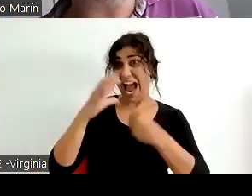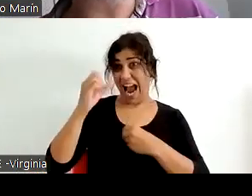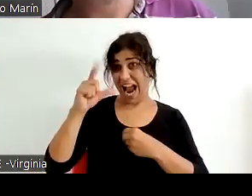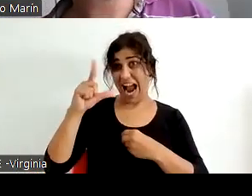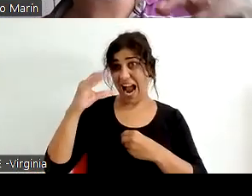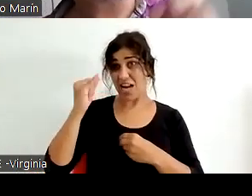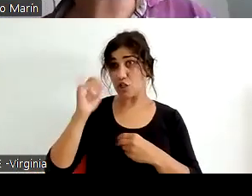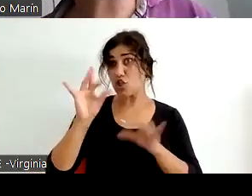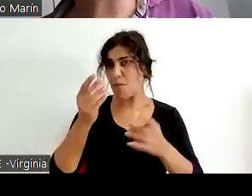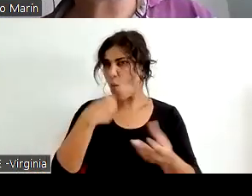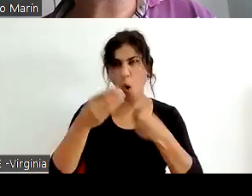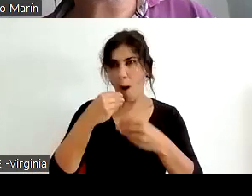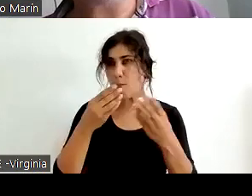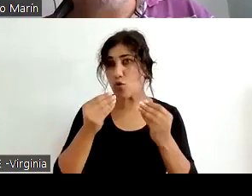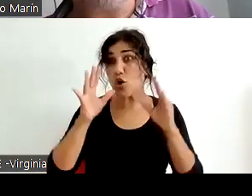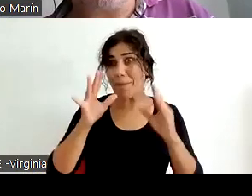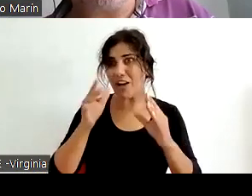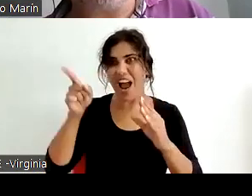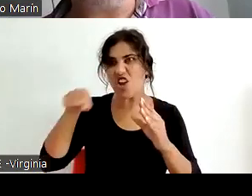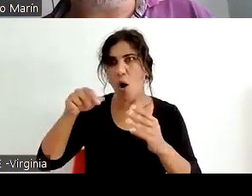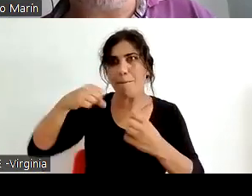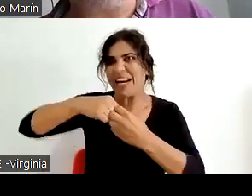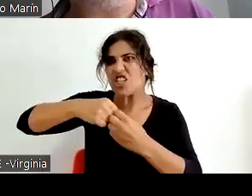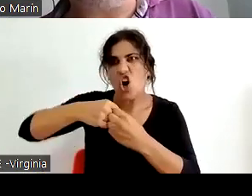la dieta, como no están sometidos